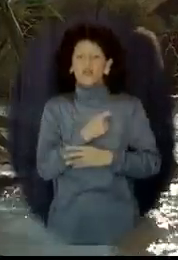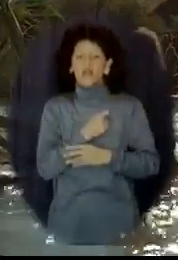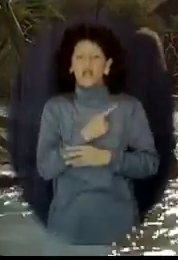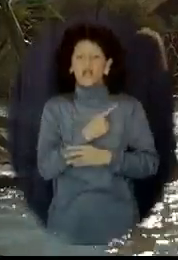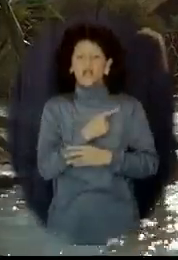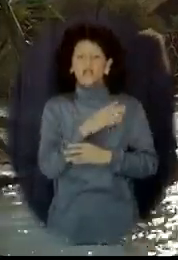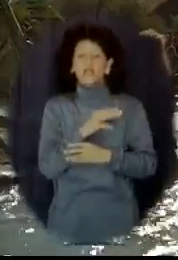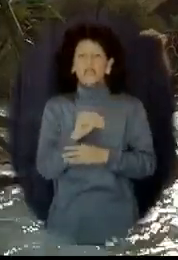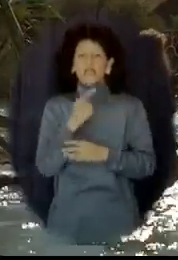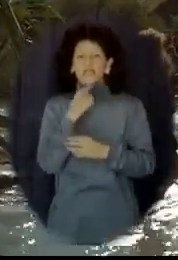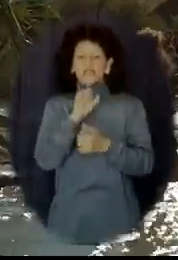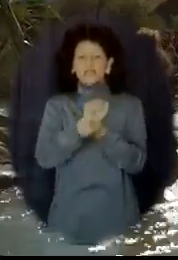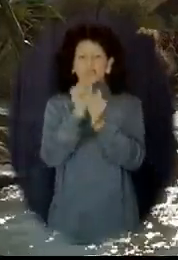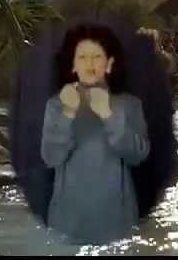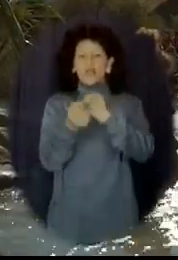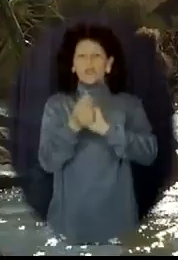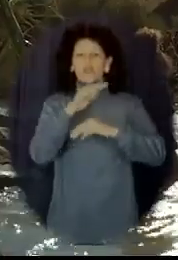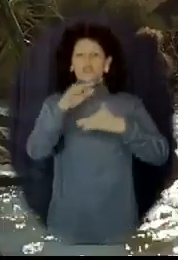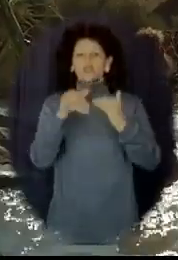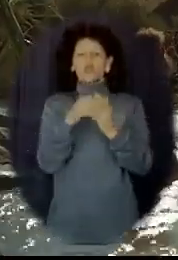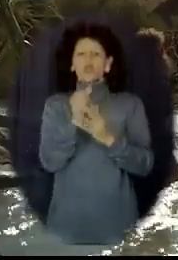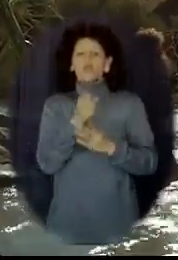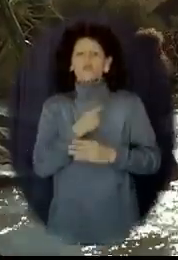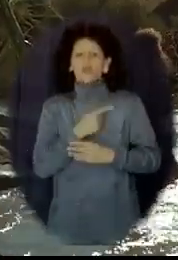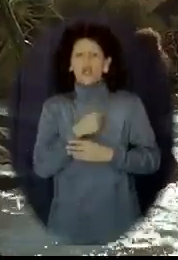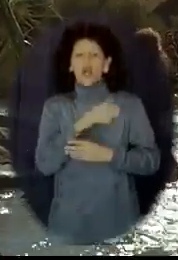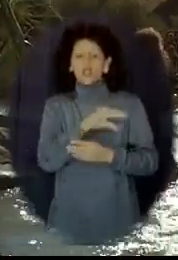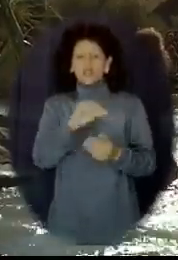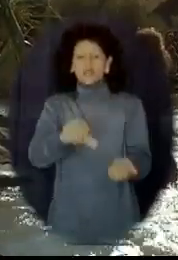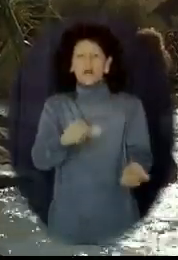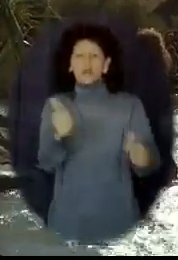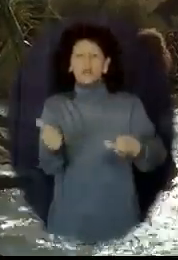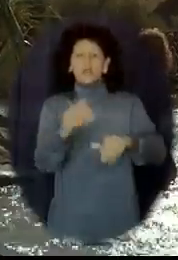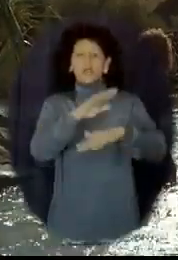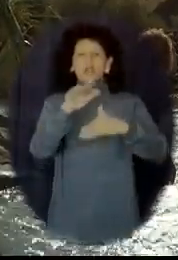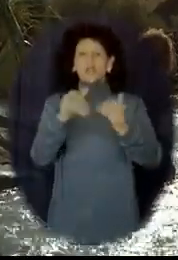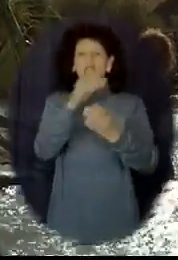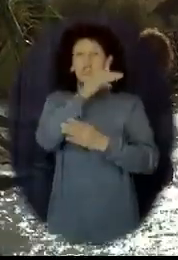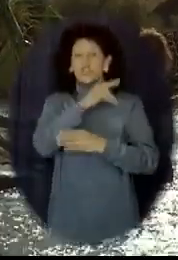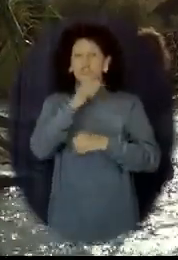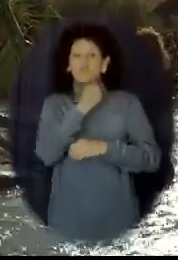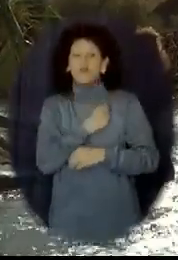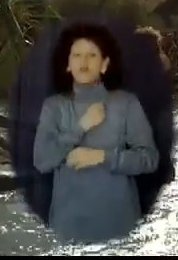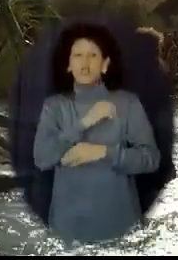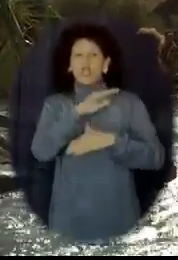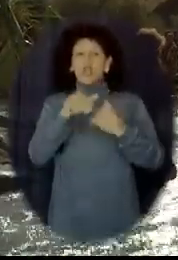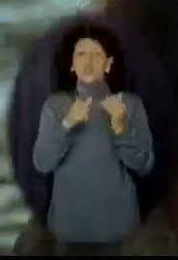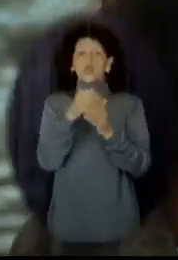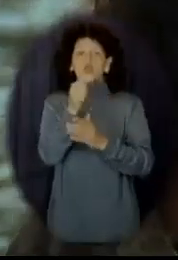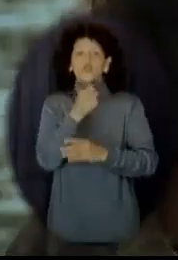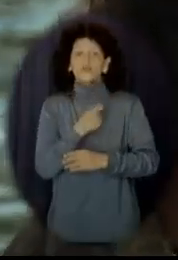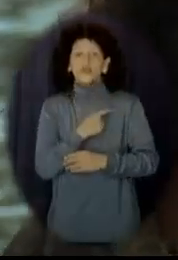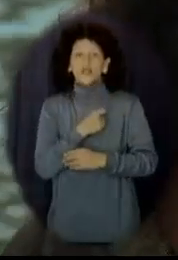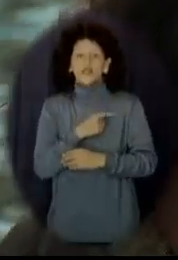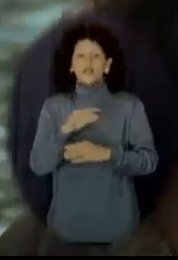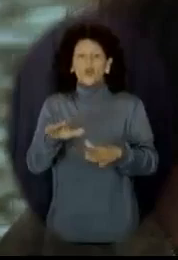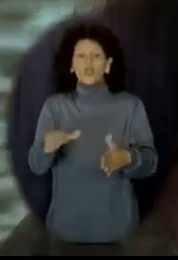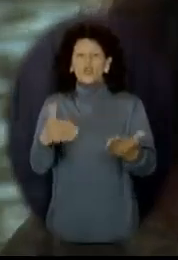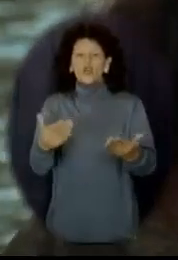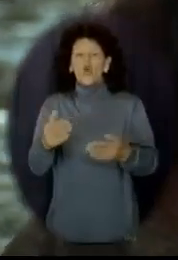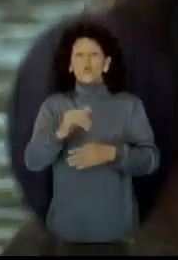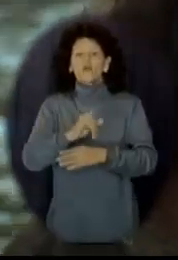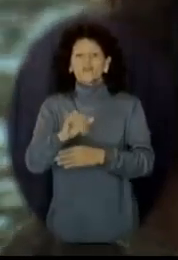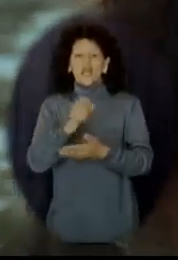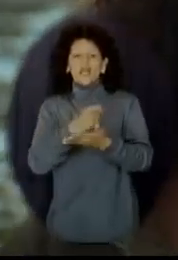de sus pecados! ¡Bautícense! ¡Y Dios perdonará sus pecados! Como